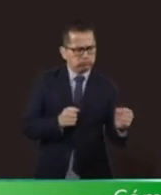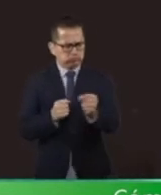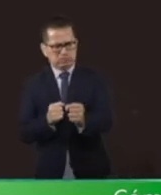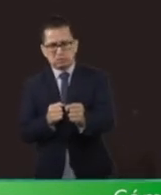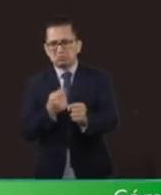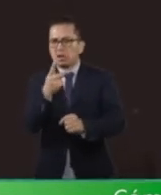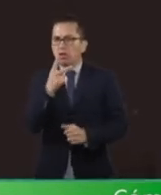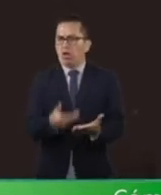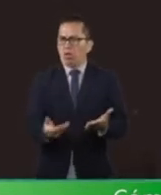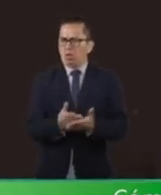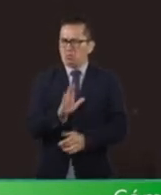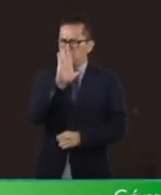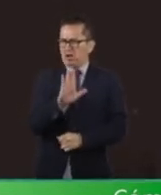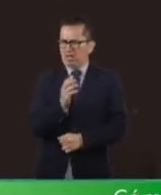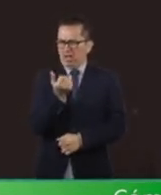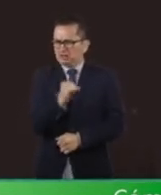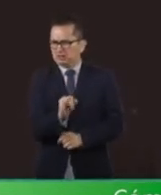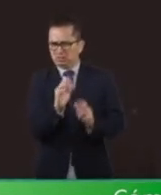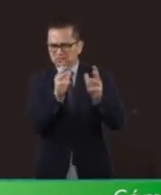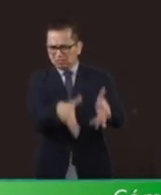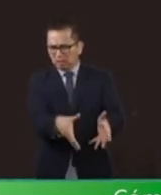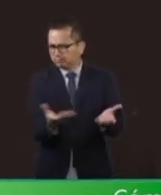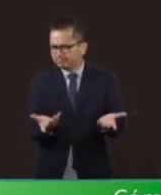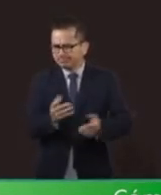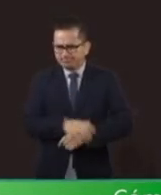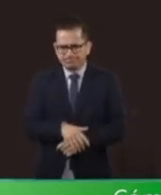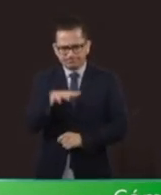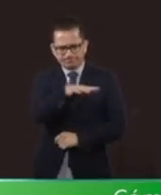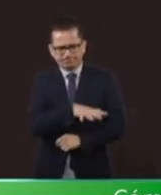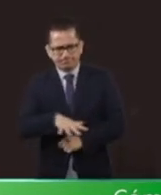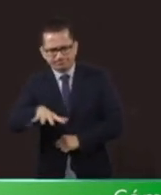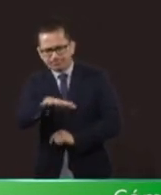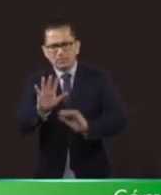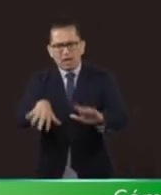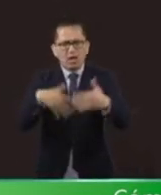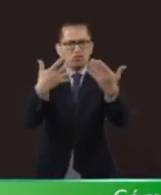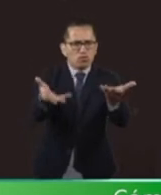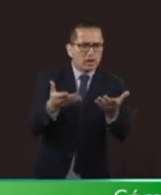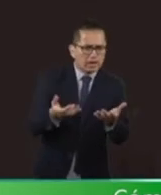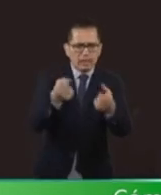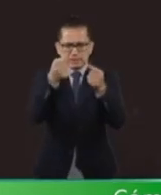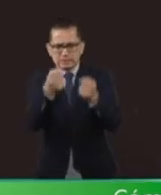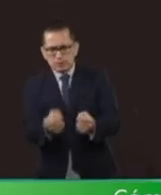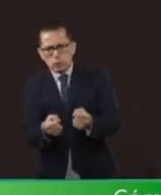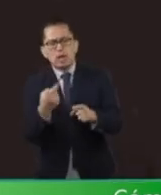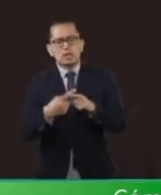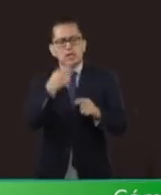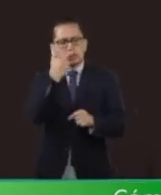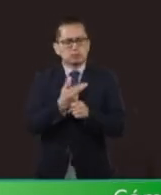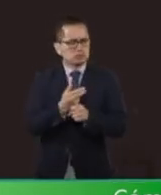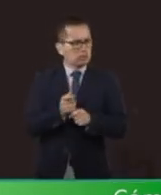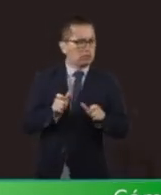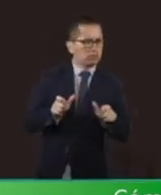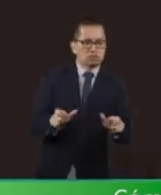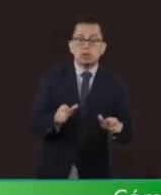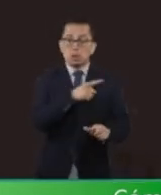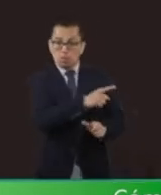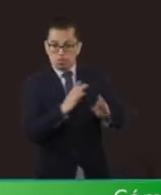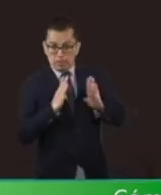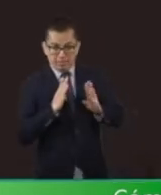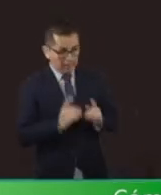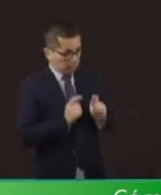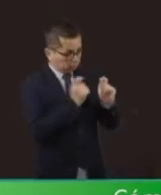de la seguridad pública, que inicialmente fue presentada como una medida temporal y controlada,